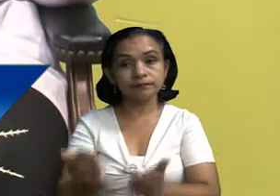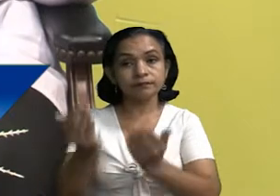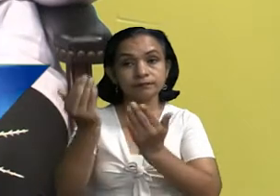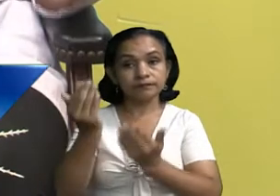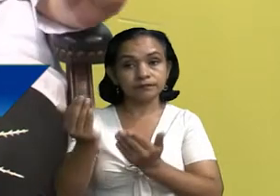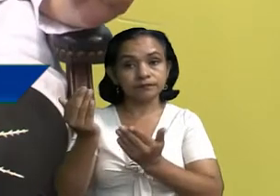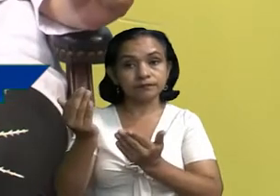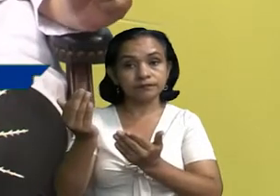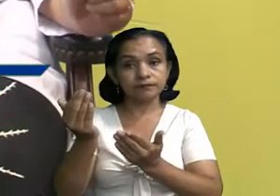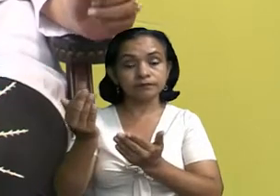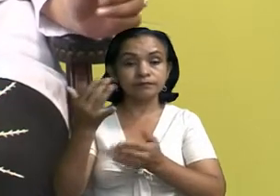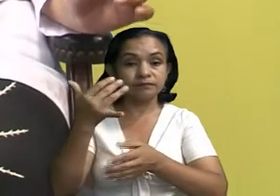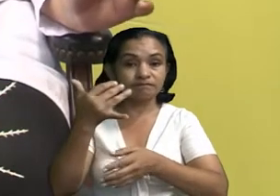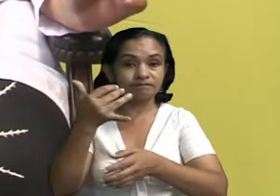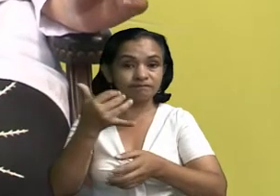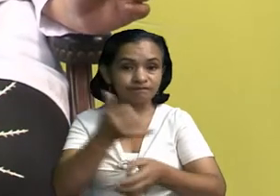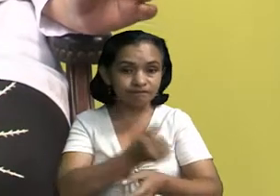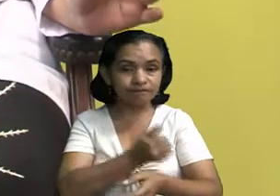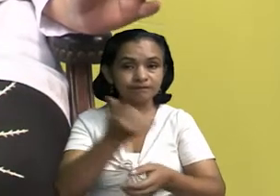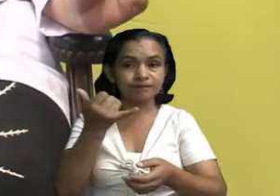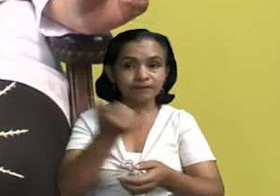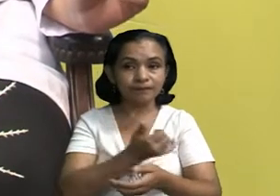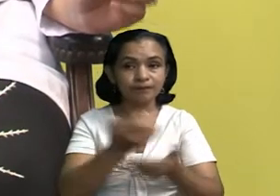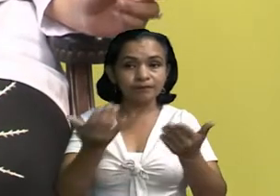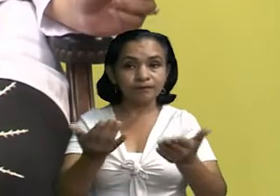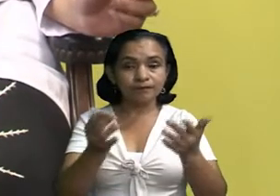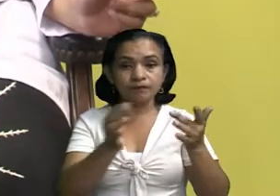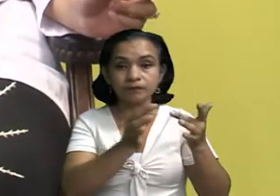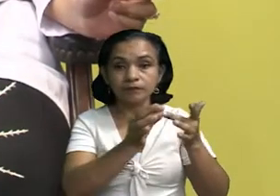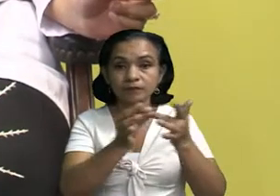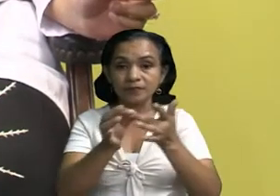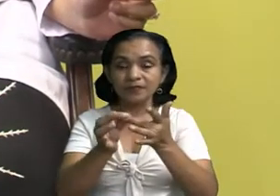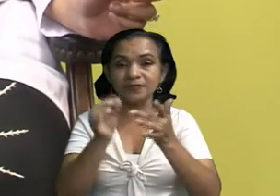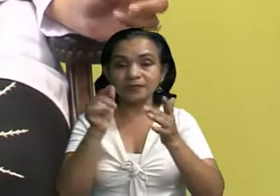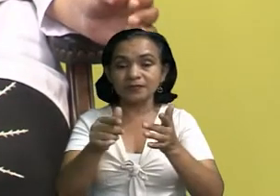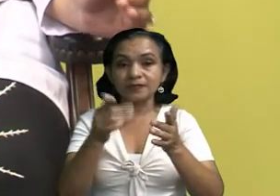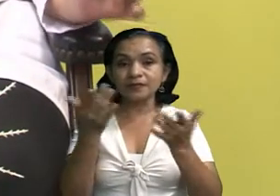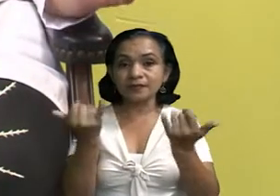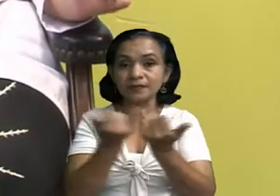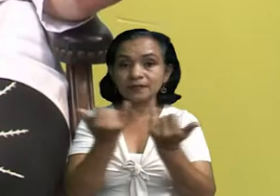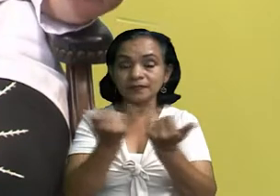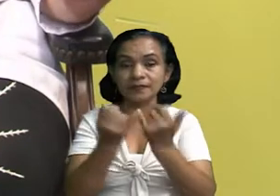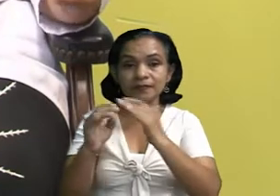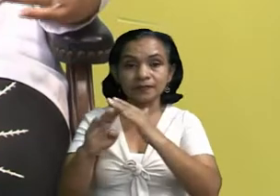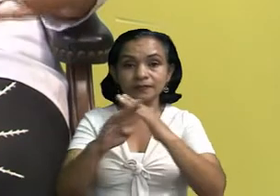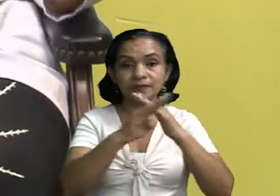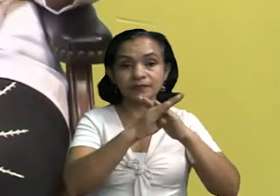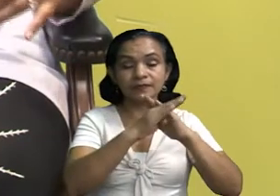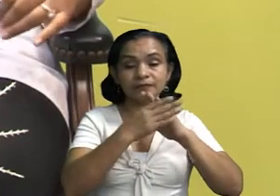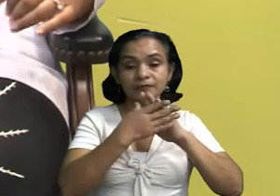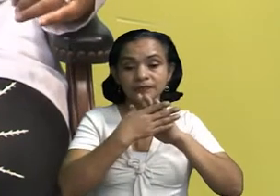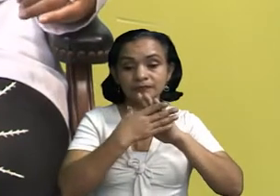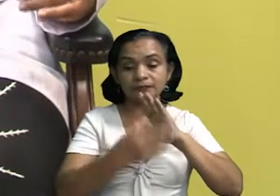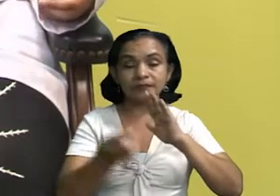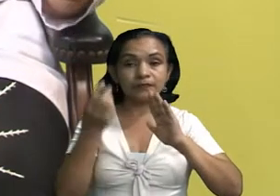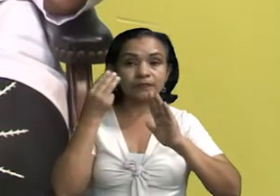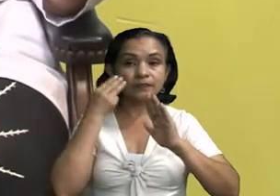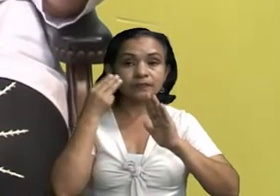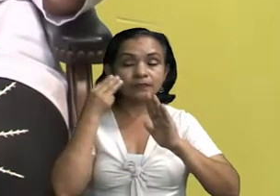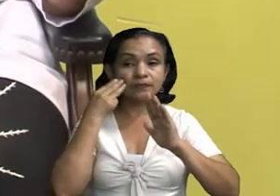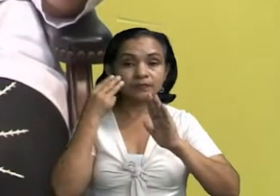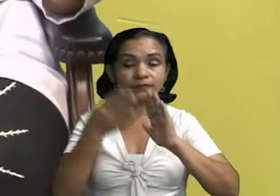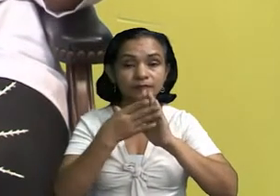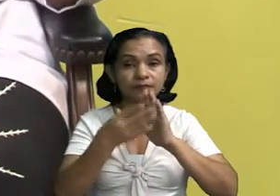mujer, con antibióticos específicos para esta bacteria, para evitar la transmisión vertical. La